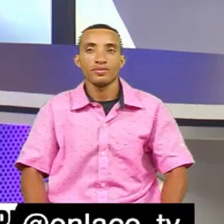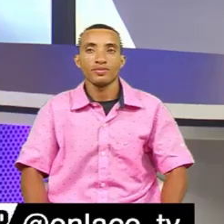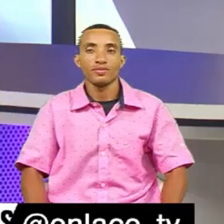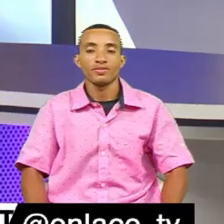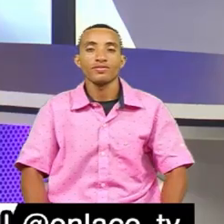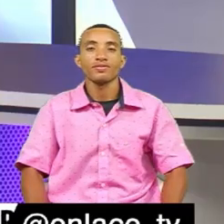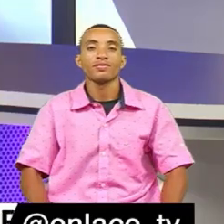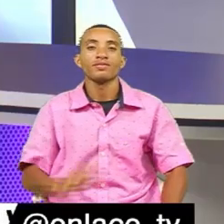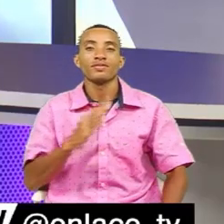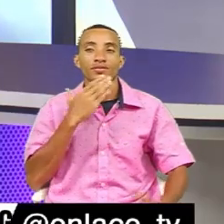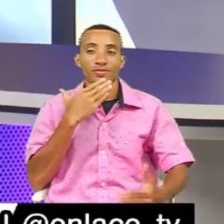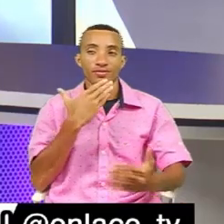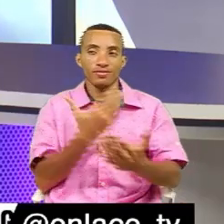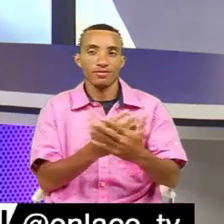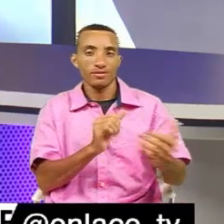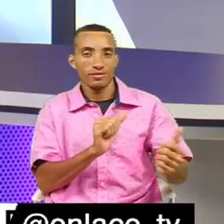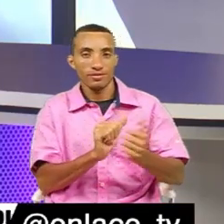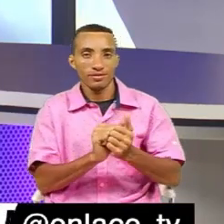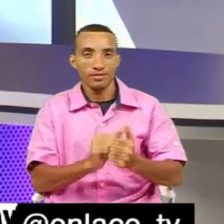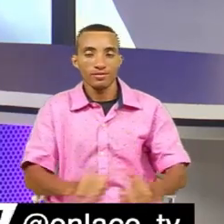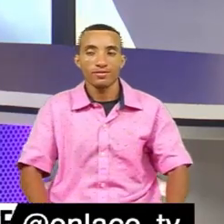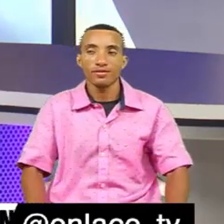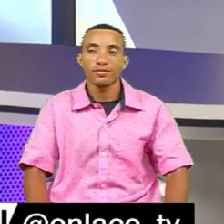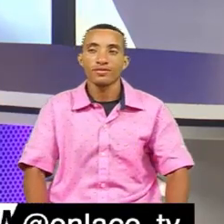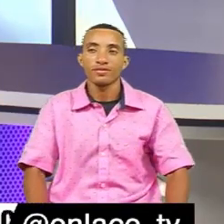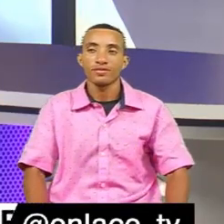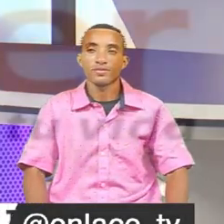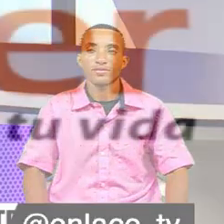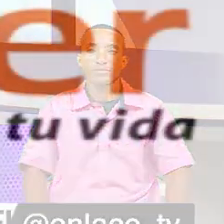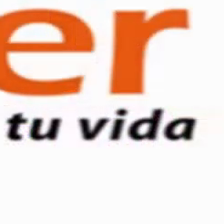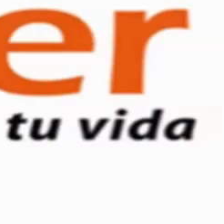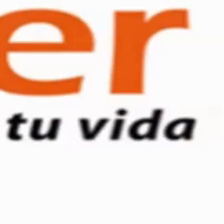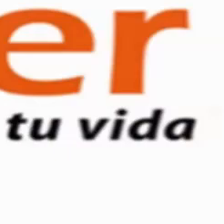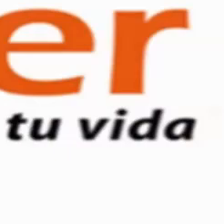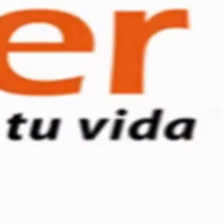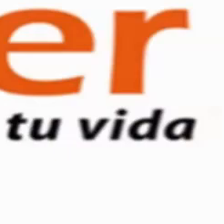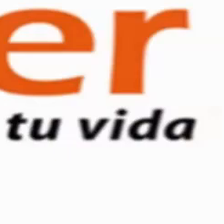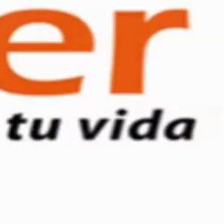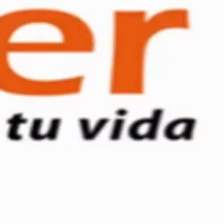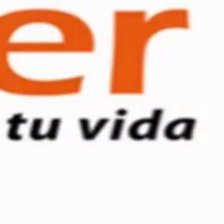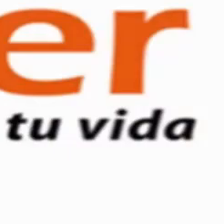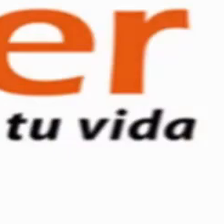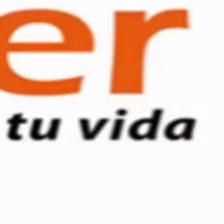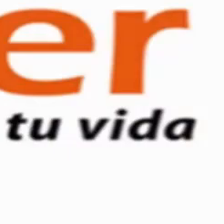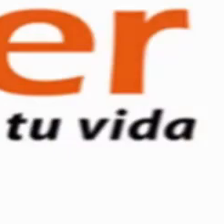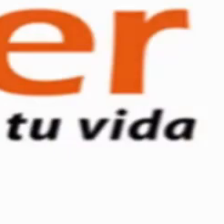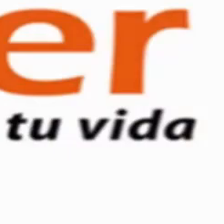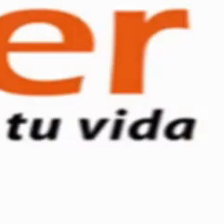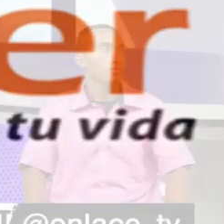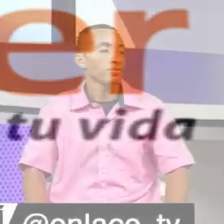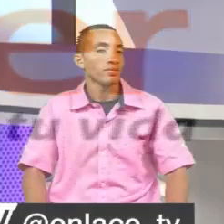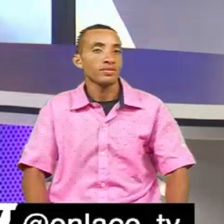Y gracias por acompañarnos. Antes de despedirnos, recuerden, materiales eléctricos Electrofer iluminan tu vida.